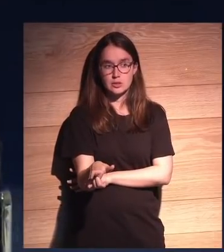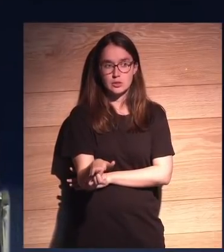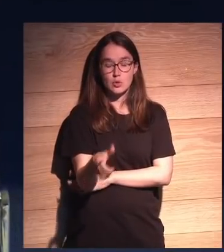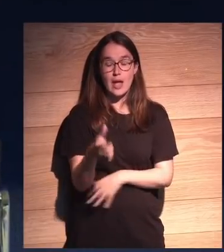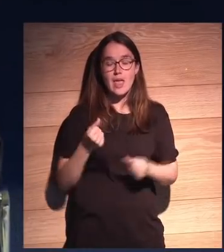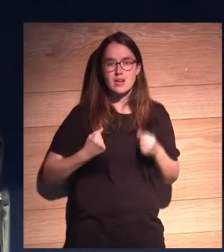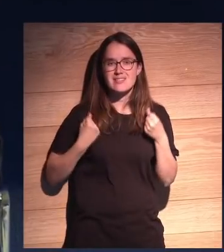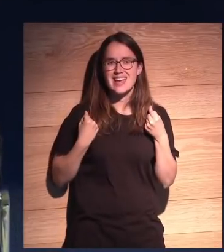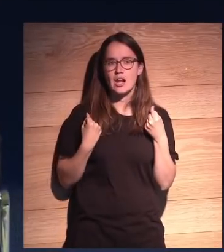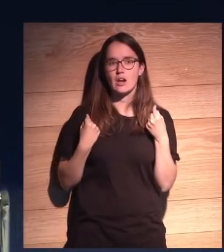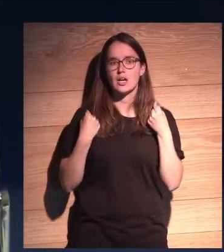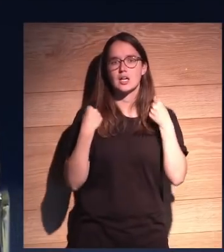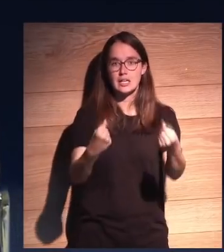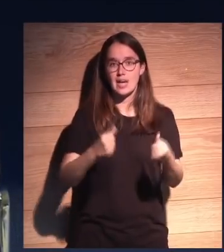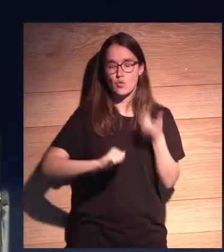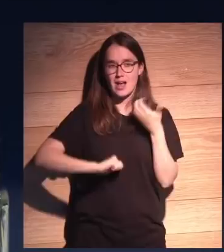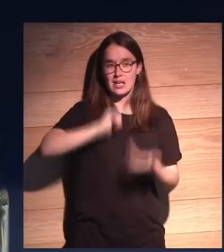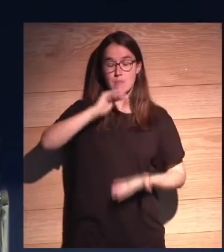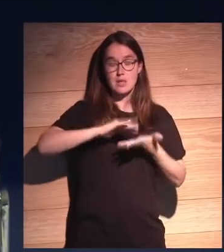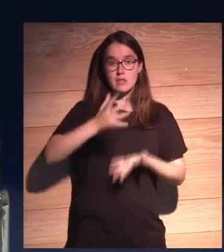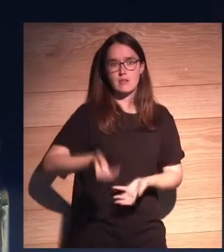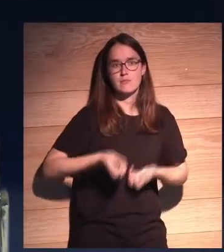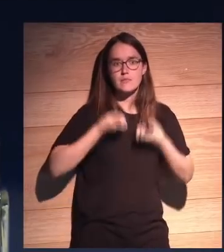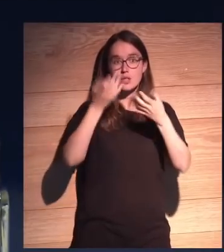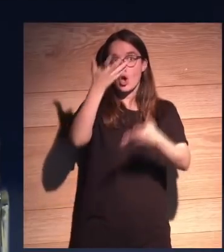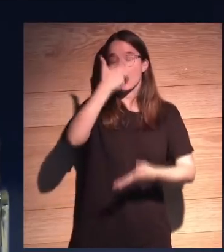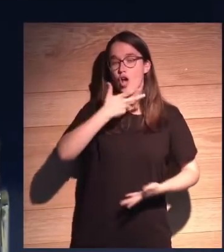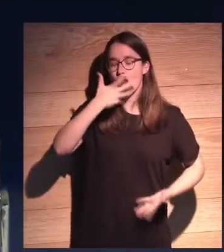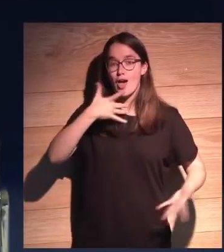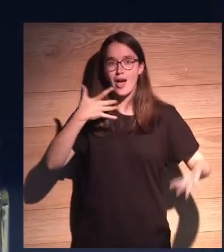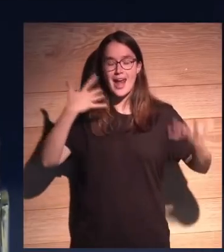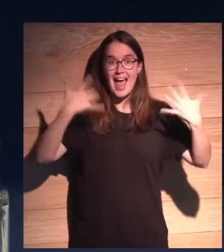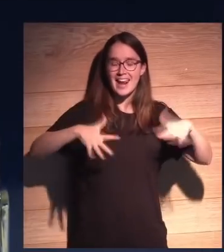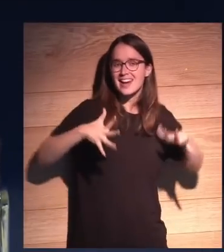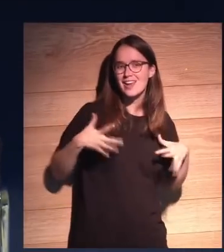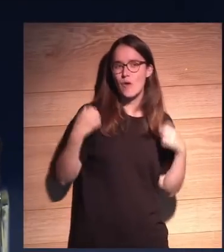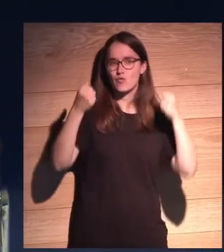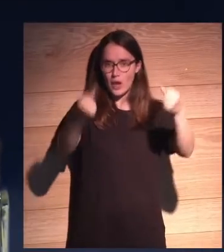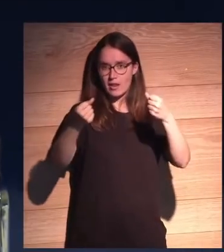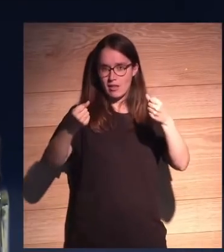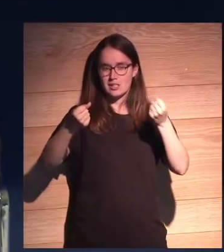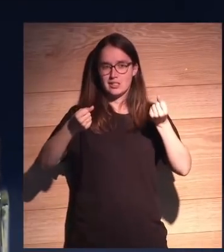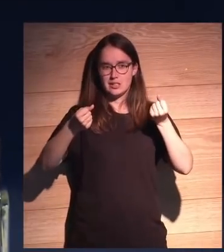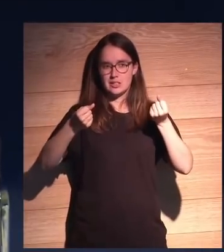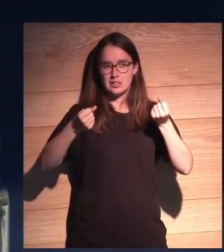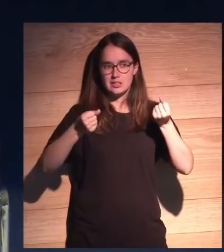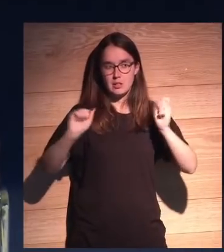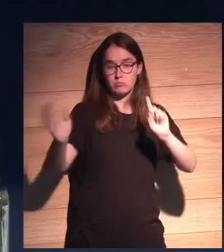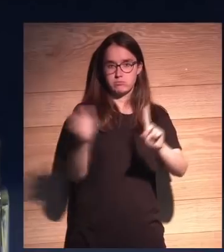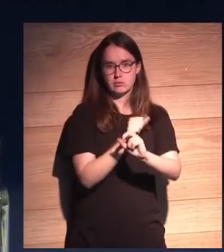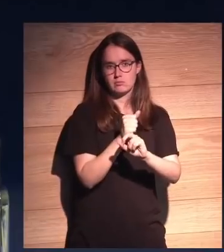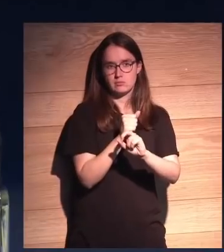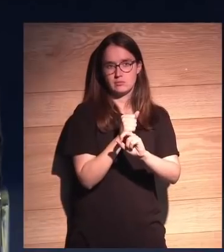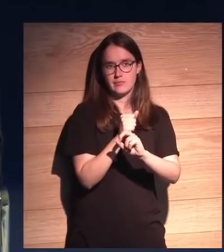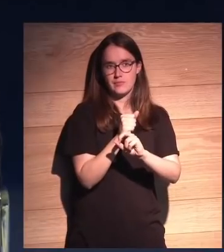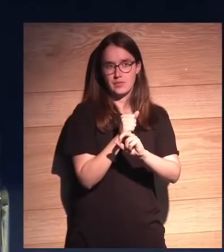una energía, ¿no? Una capacidad de transmitir color, alegría, fuerza, y encontré todo